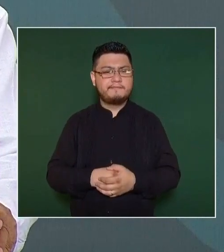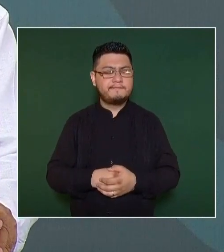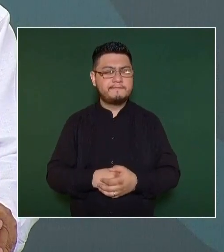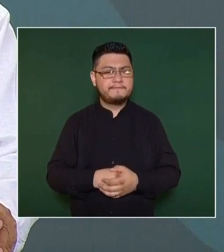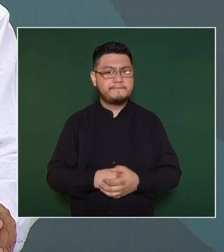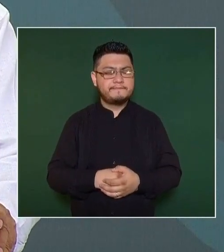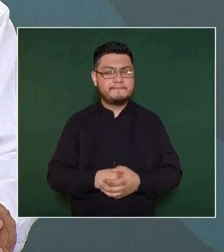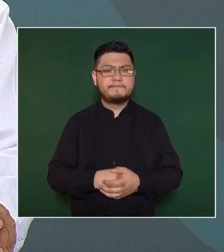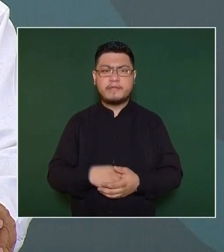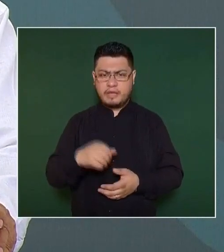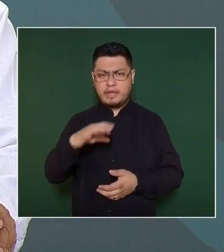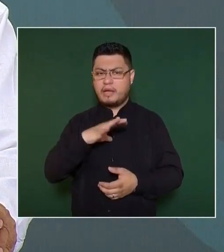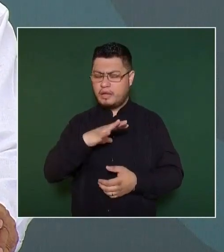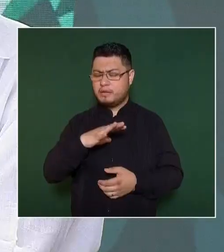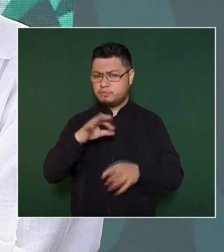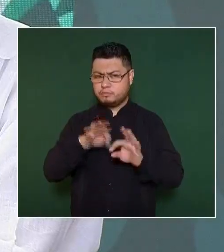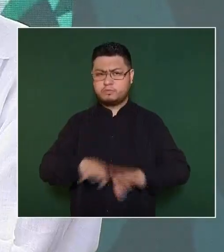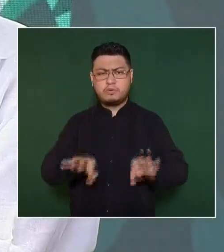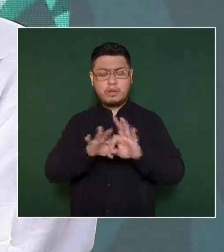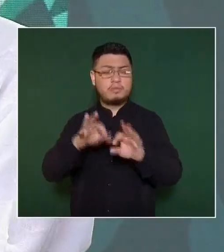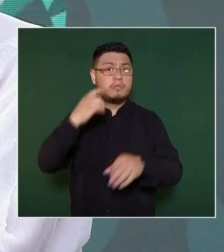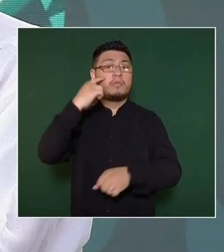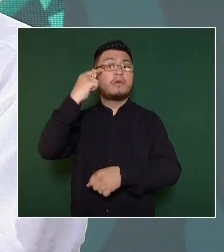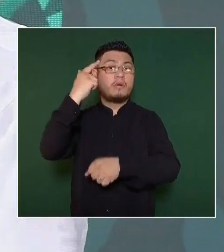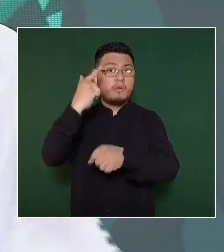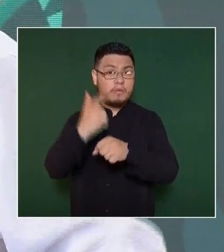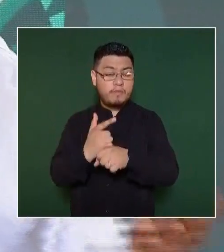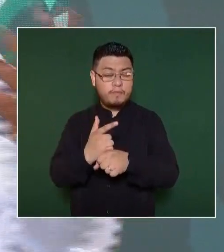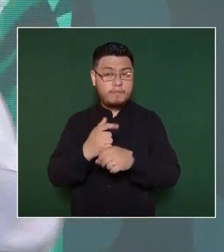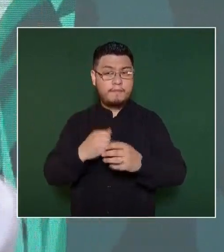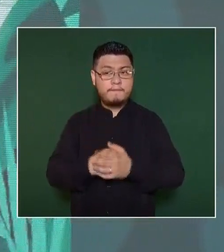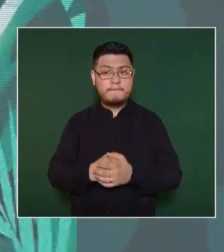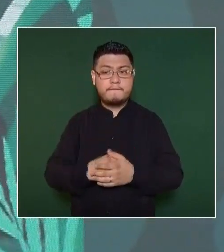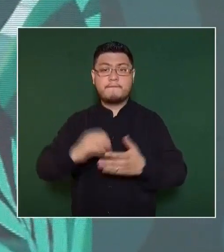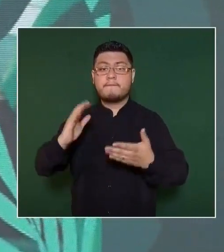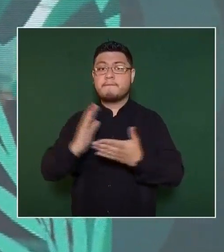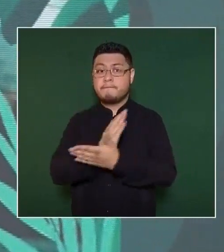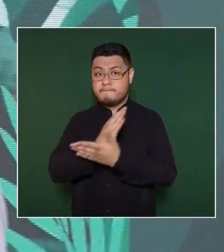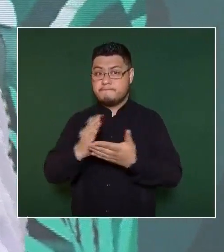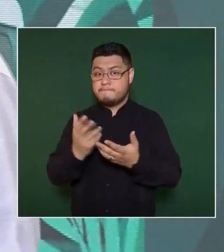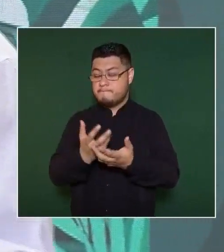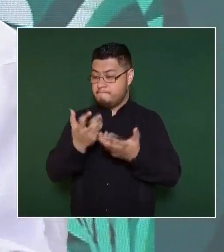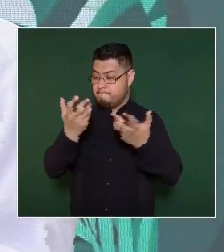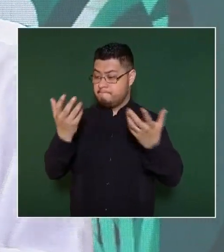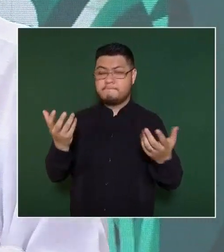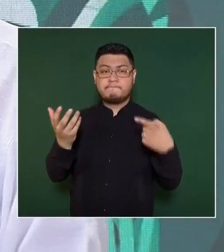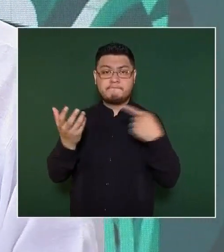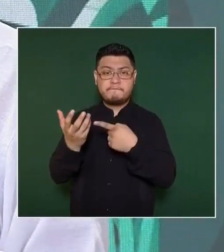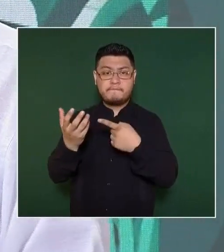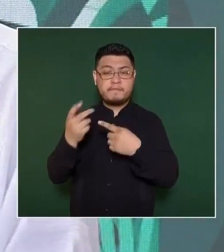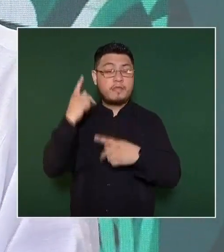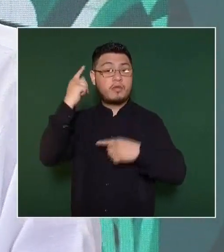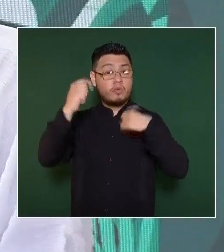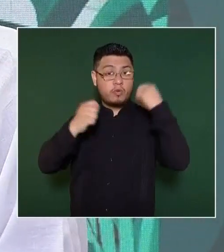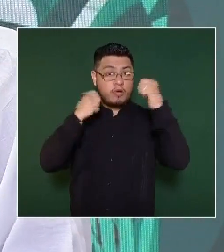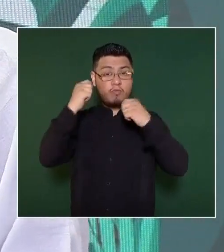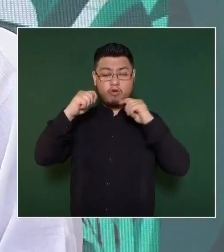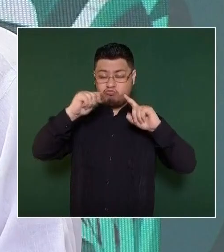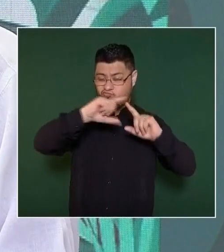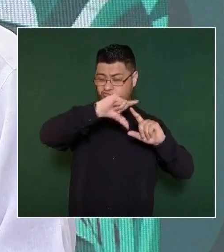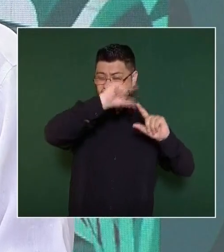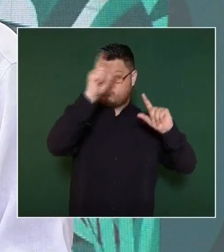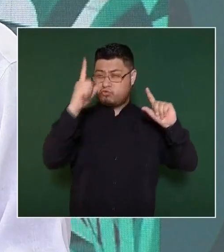que se tome en cuenta el turismo internacional, pero también el turismo